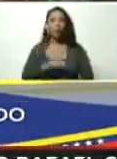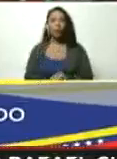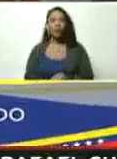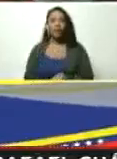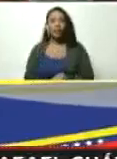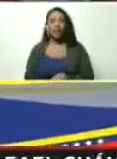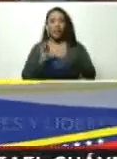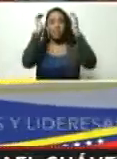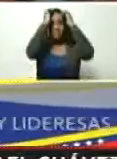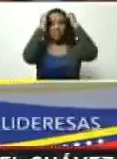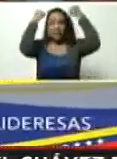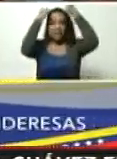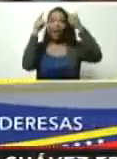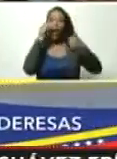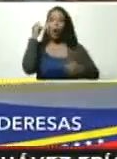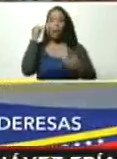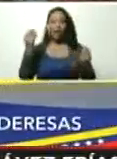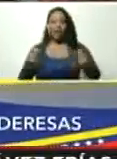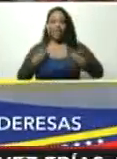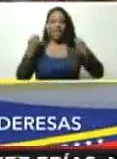las milicianas!